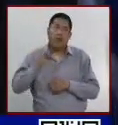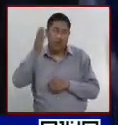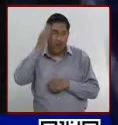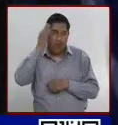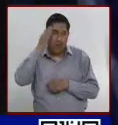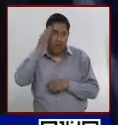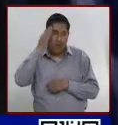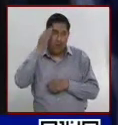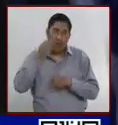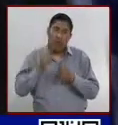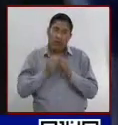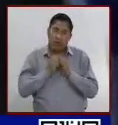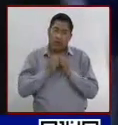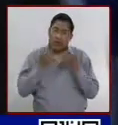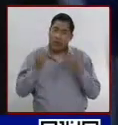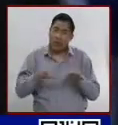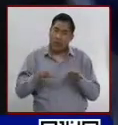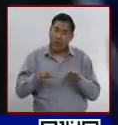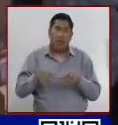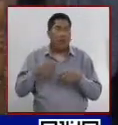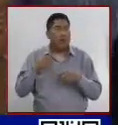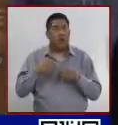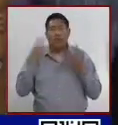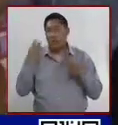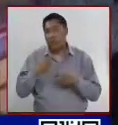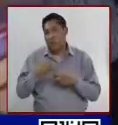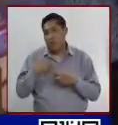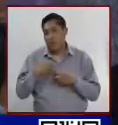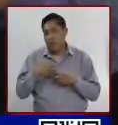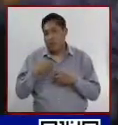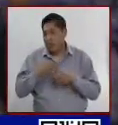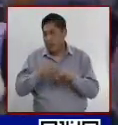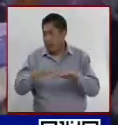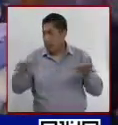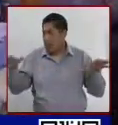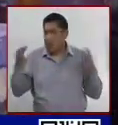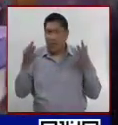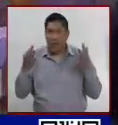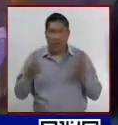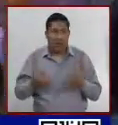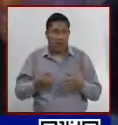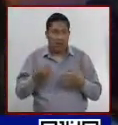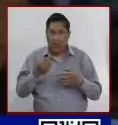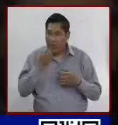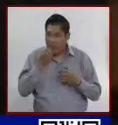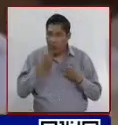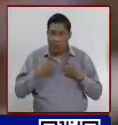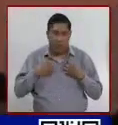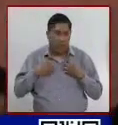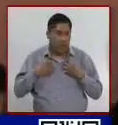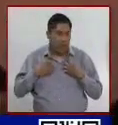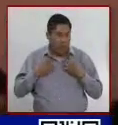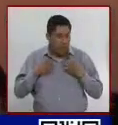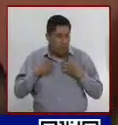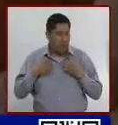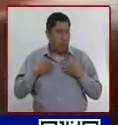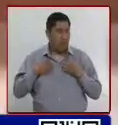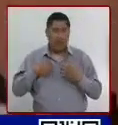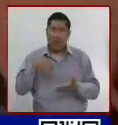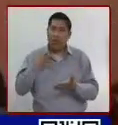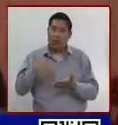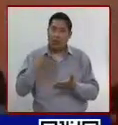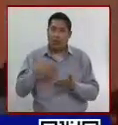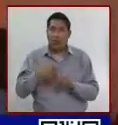en junto no van a querer, porque es muy difícil, la verdad, criar a 7, ropa, estudio y todo